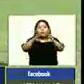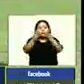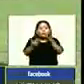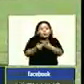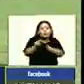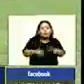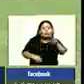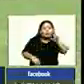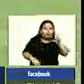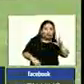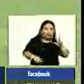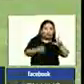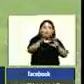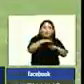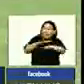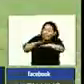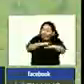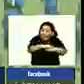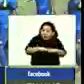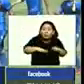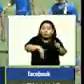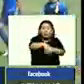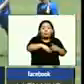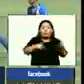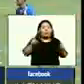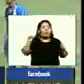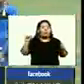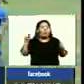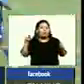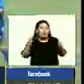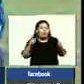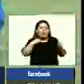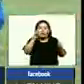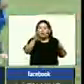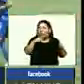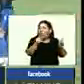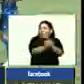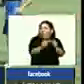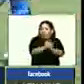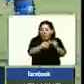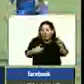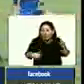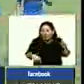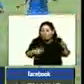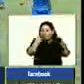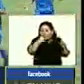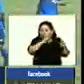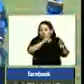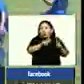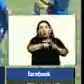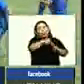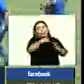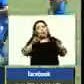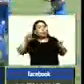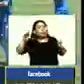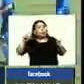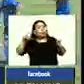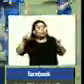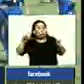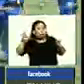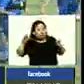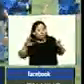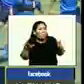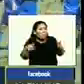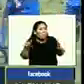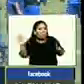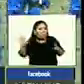futbolistas originalmente convocados, Santos Ortiz se reportó con lesión tras su último juego en primera división. Mientras tanto, Rodolfo Zelaya no